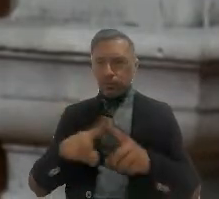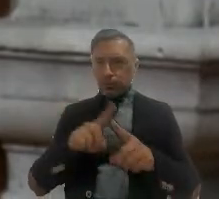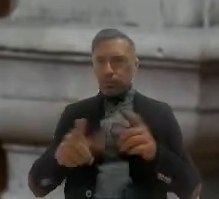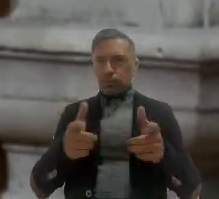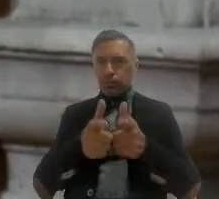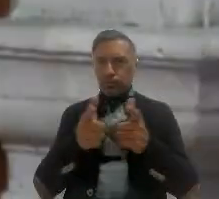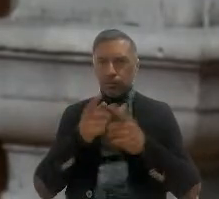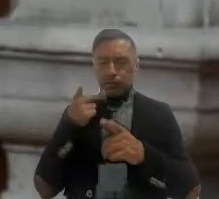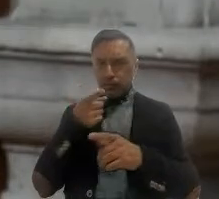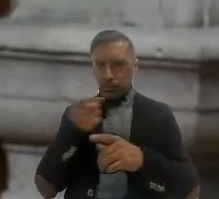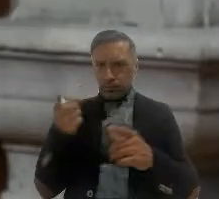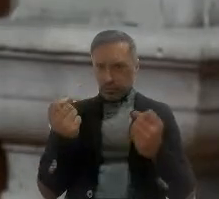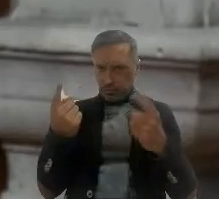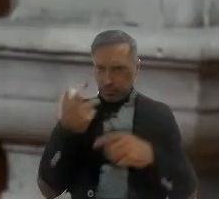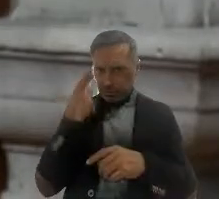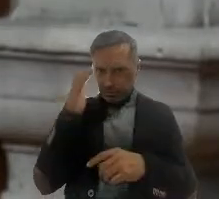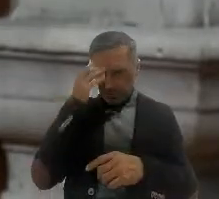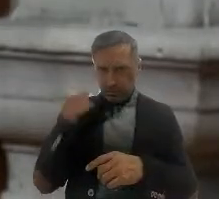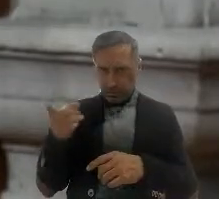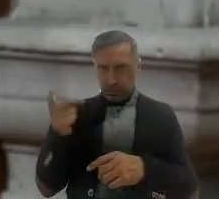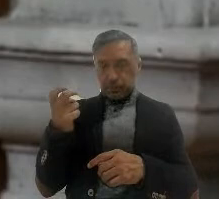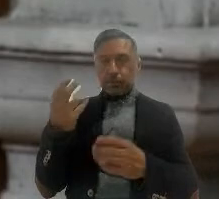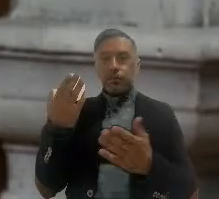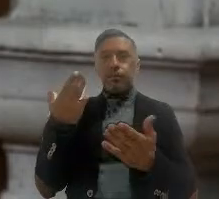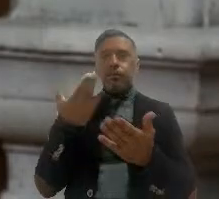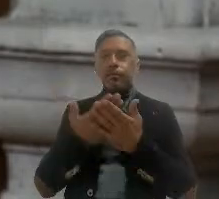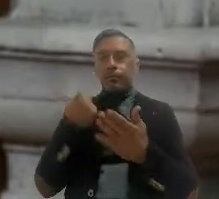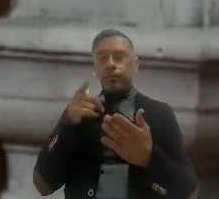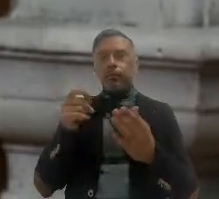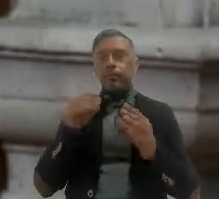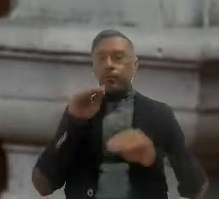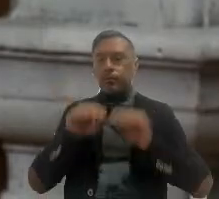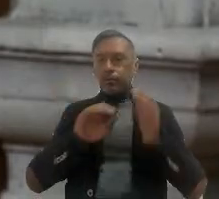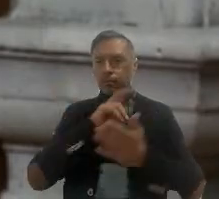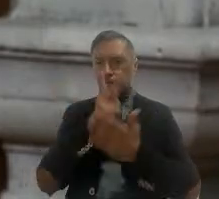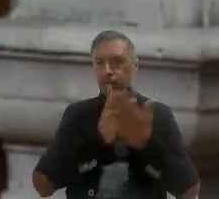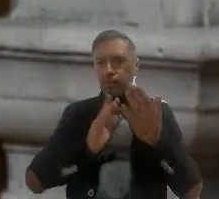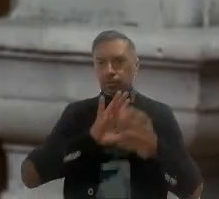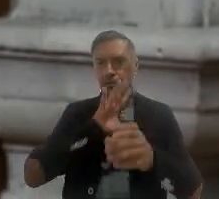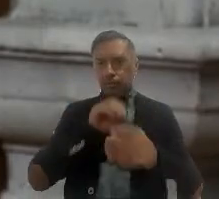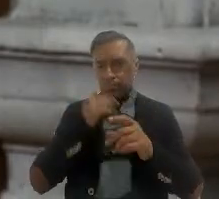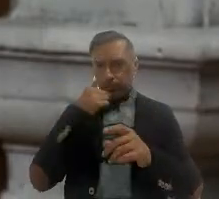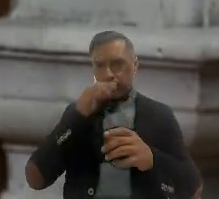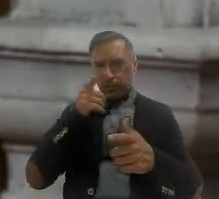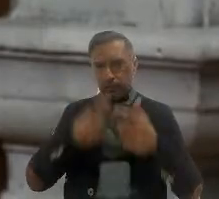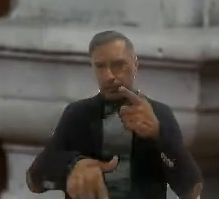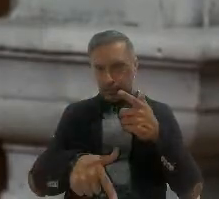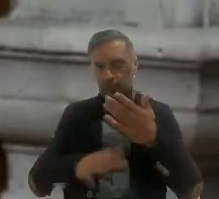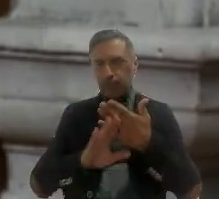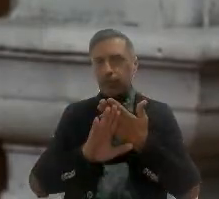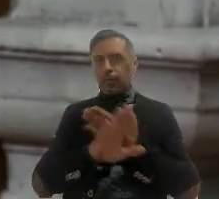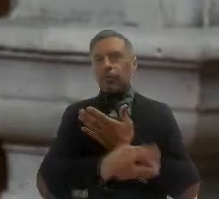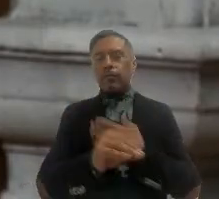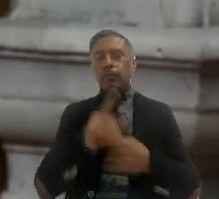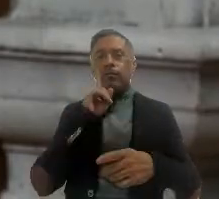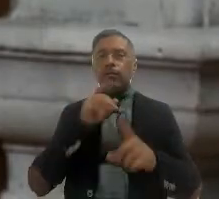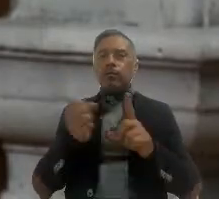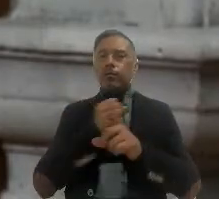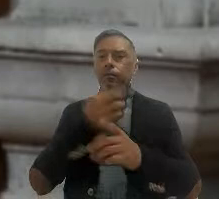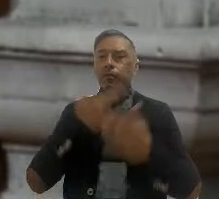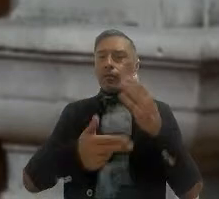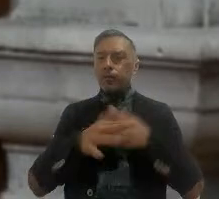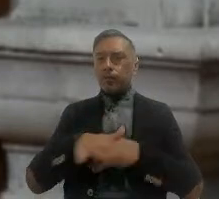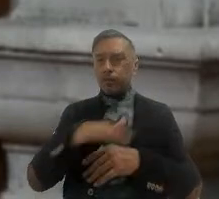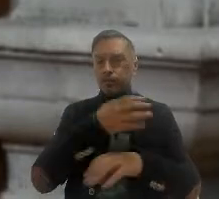parlamentarios que impulsaron esta estrategia integral para prevenir y abordar la violencia de género en la entidad,